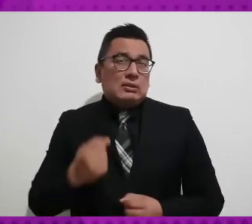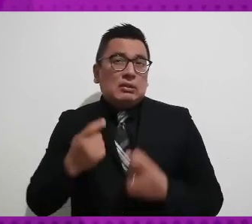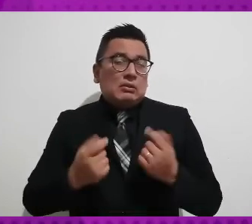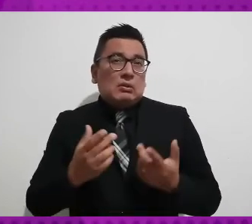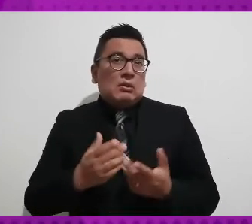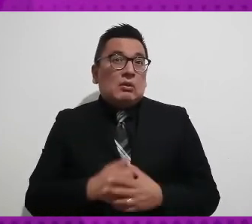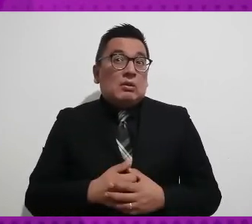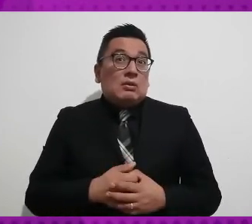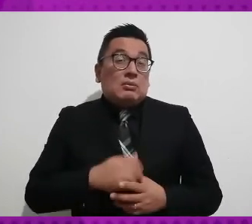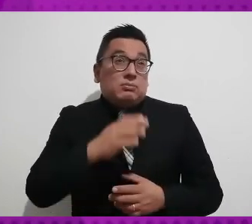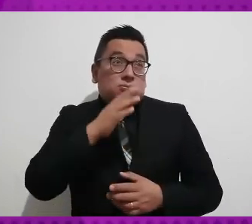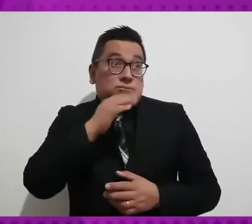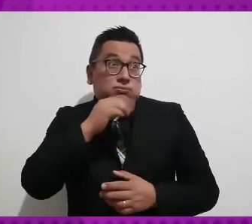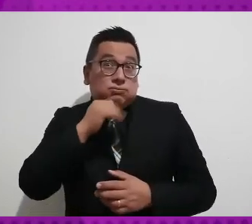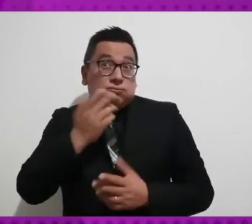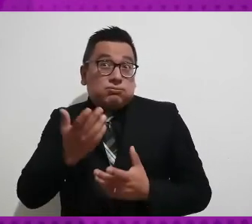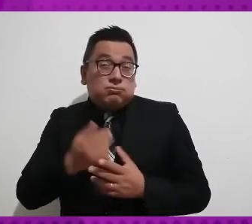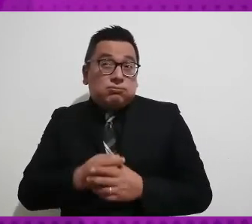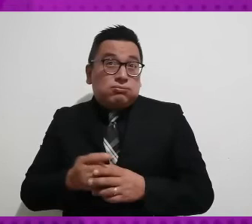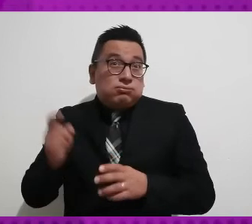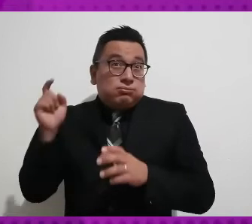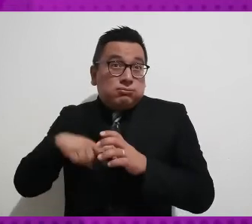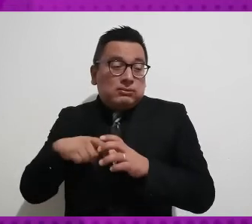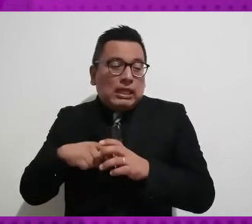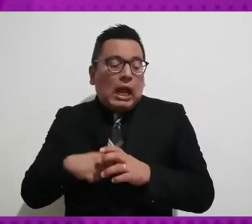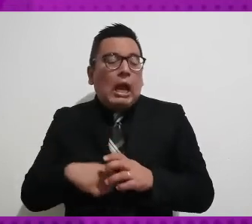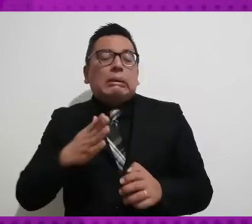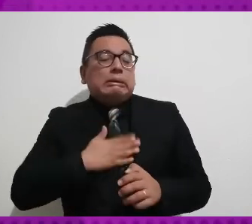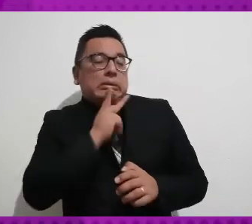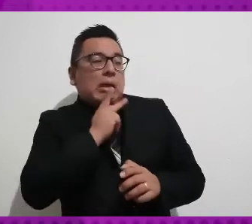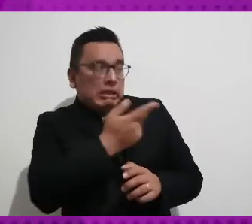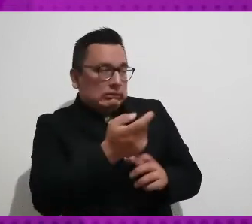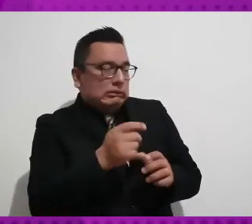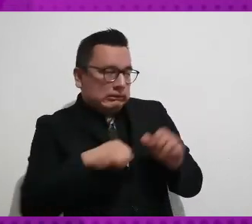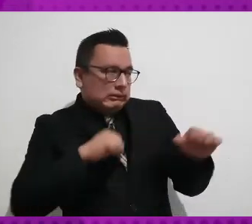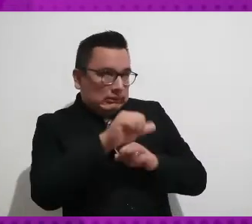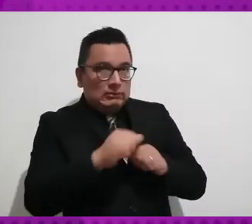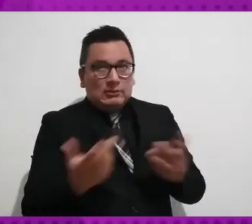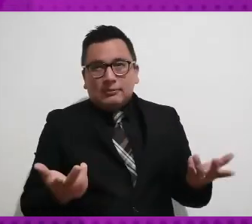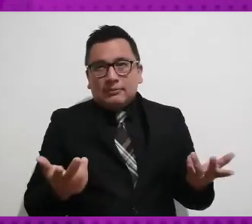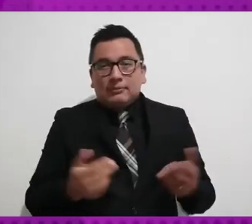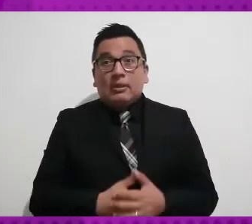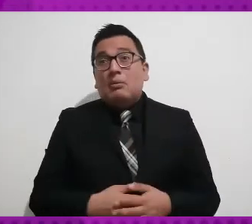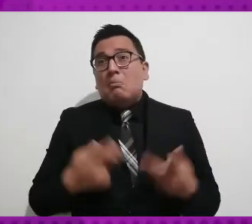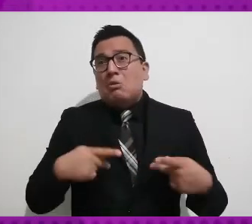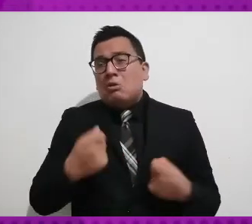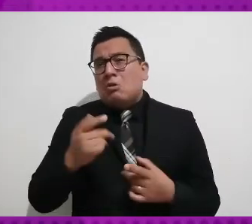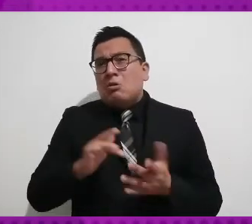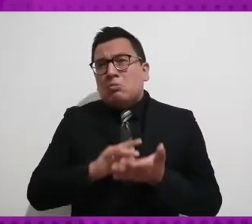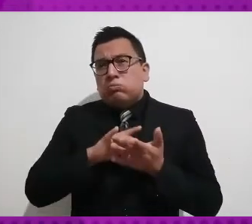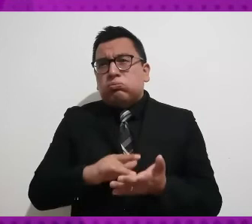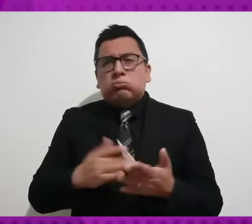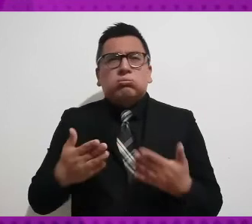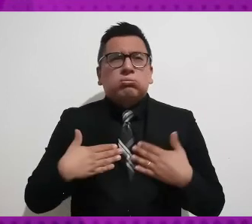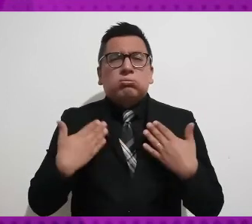eligió a su papá por el nombre. Digo, también en un intento de engañar a la ciudadanía, sin embargo, sí hubo gente que sí votó por ellos, sí les dio